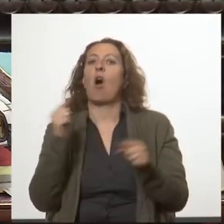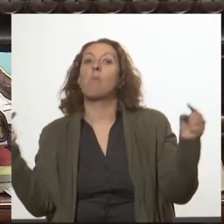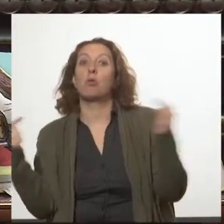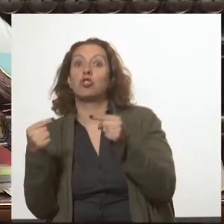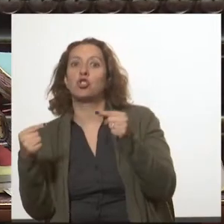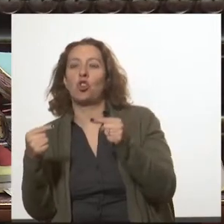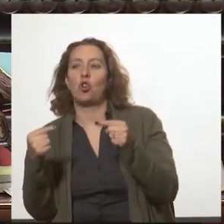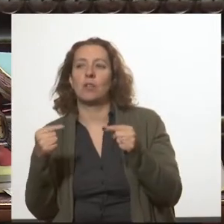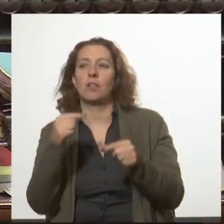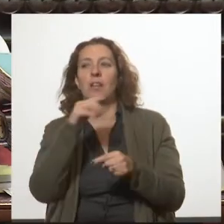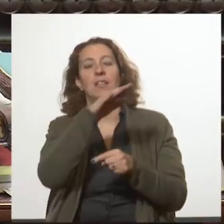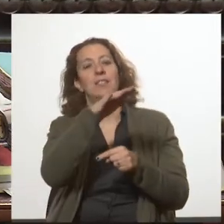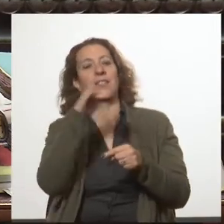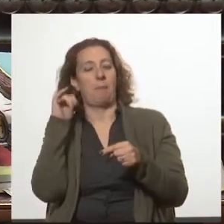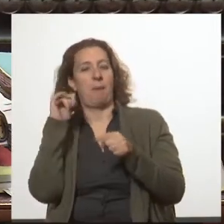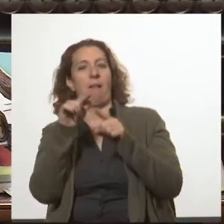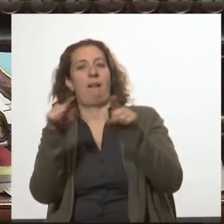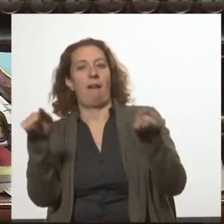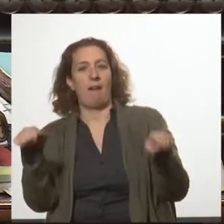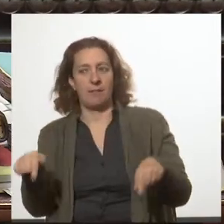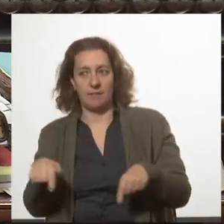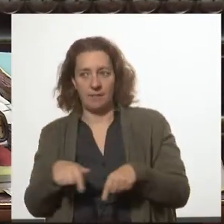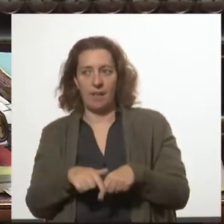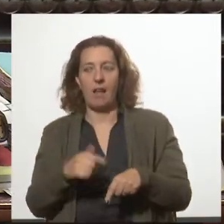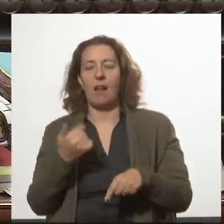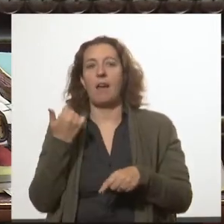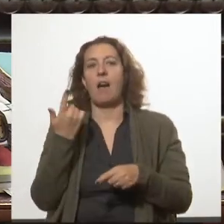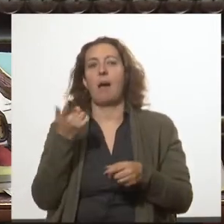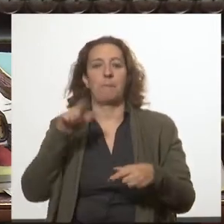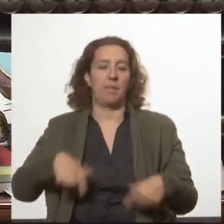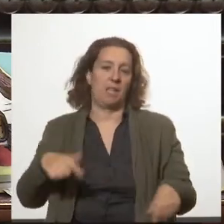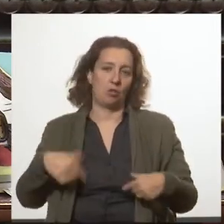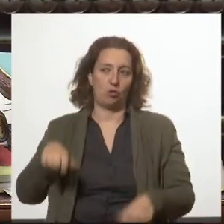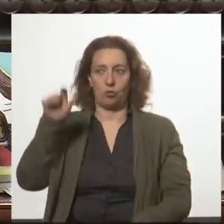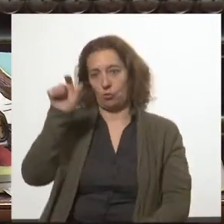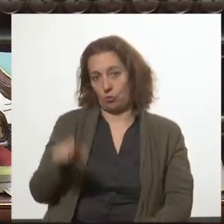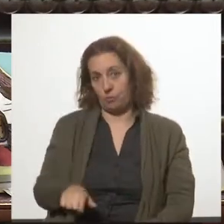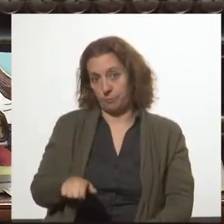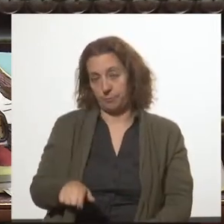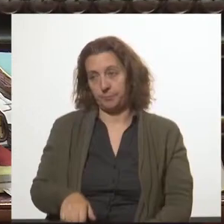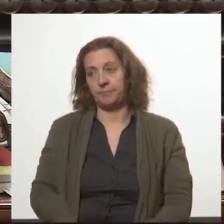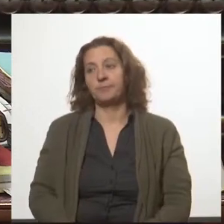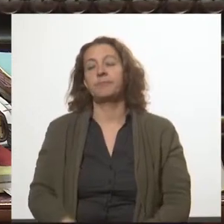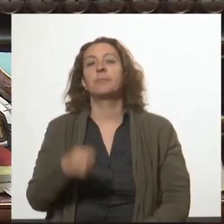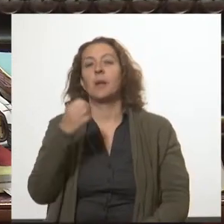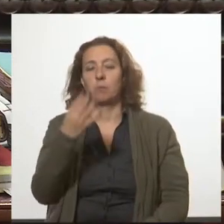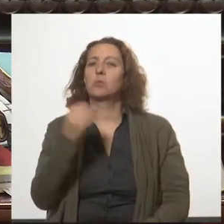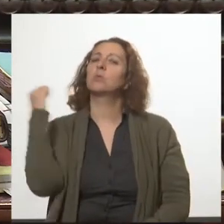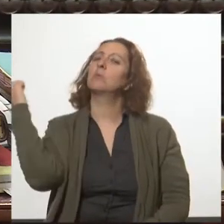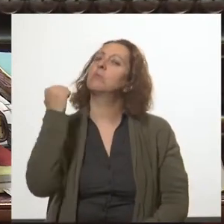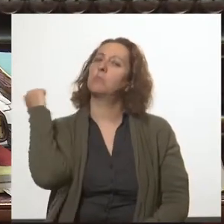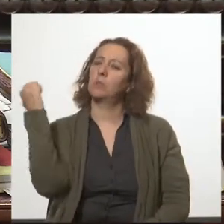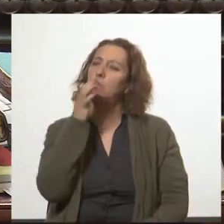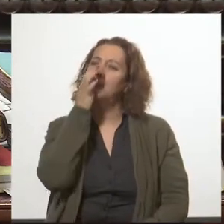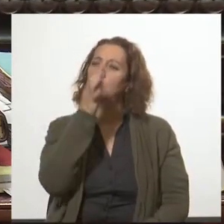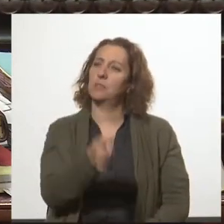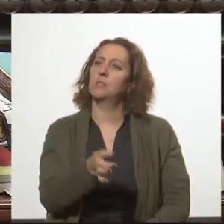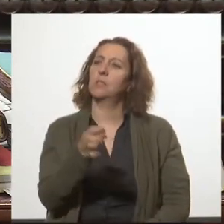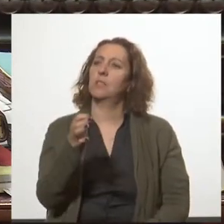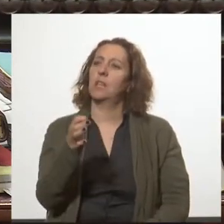la que llamara a sala a un ministro por eso es que es pertinente acudir al diseño